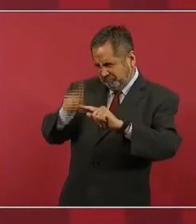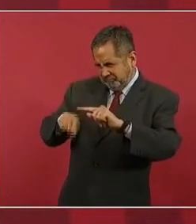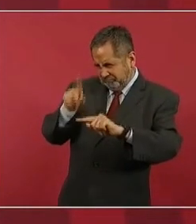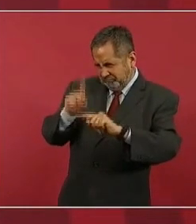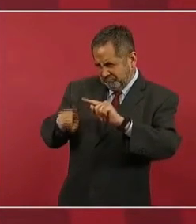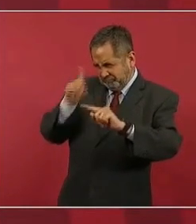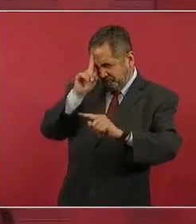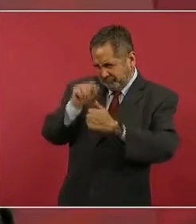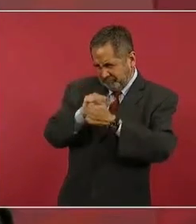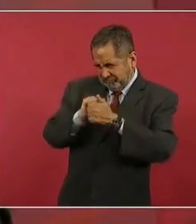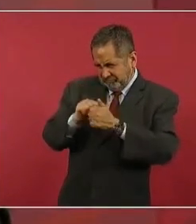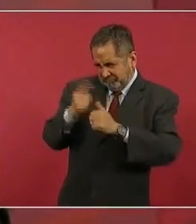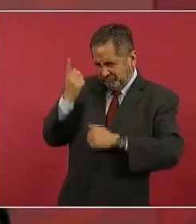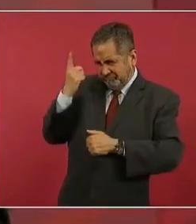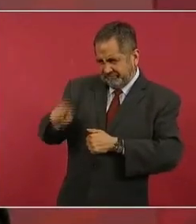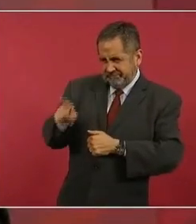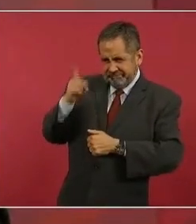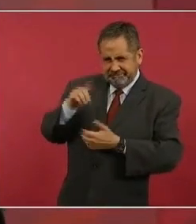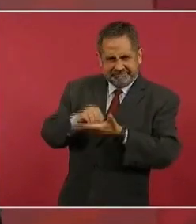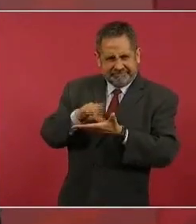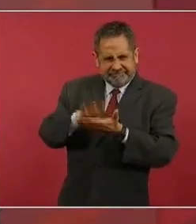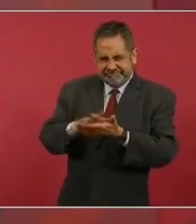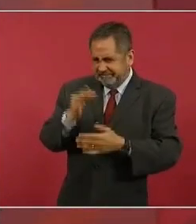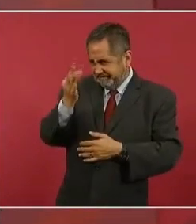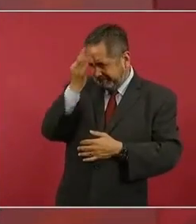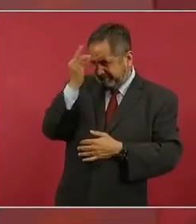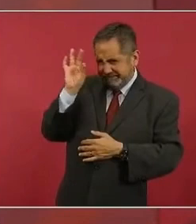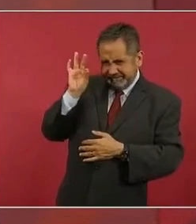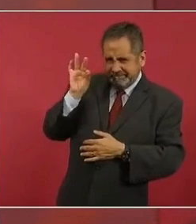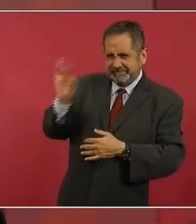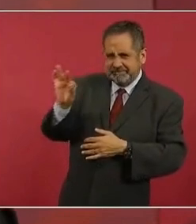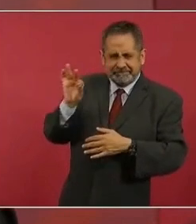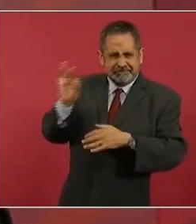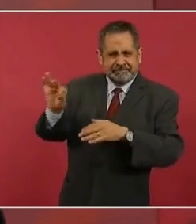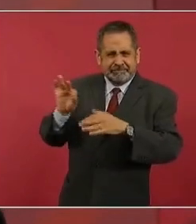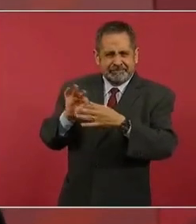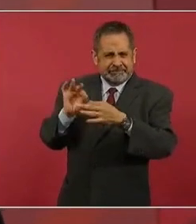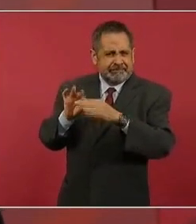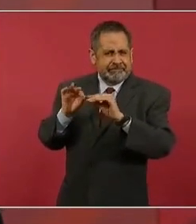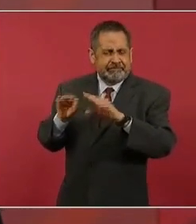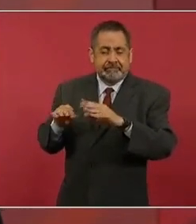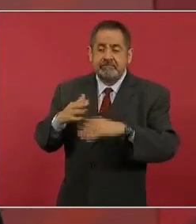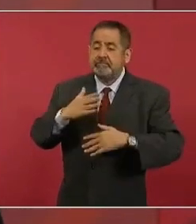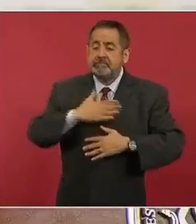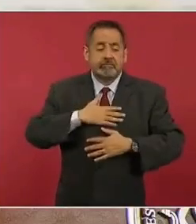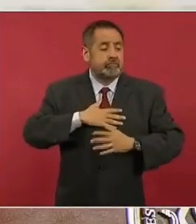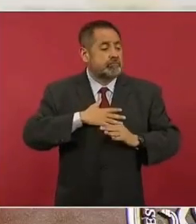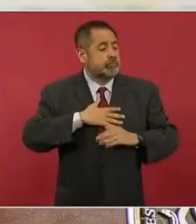de imposición de un pensamiento